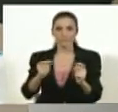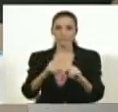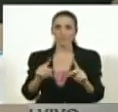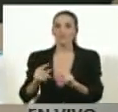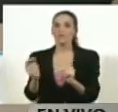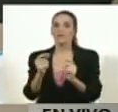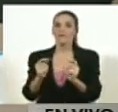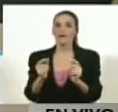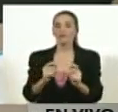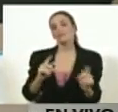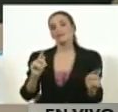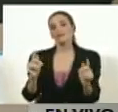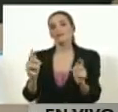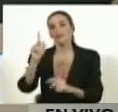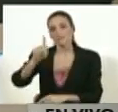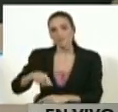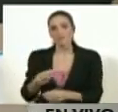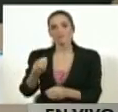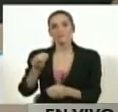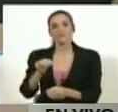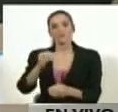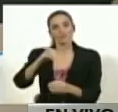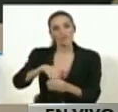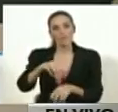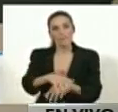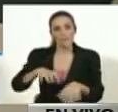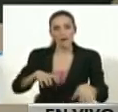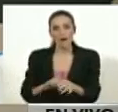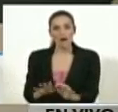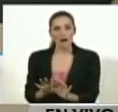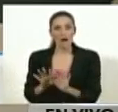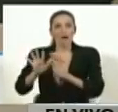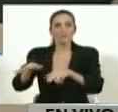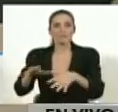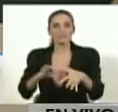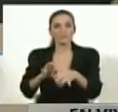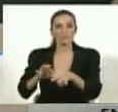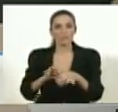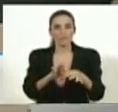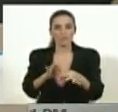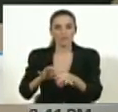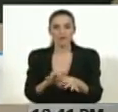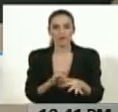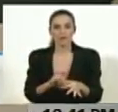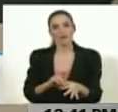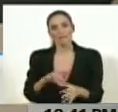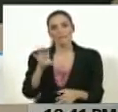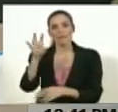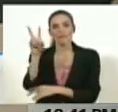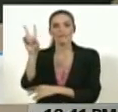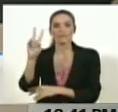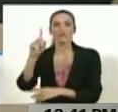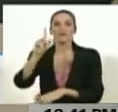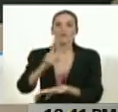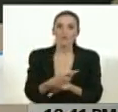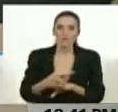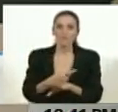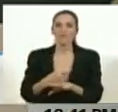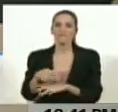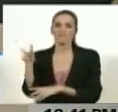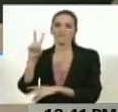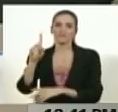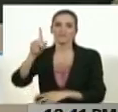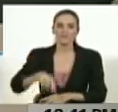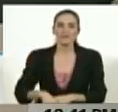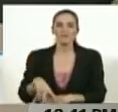debate también incluyó mayoritarios apoyos y solidaridad al pueblo de Venezuela al gobierno de Venezuela y